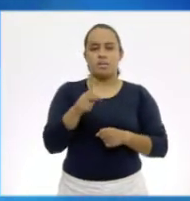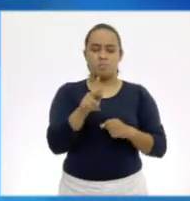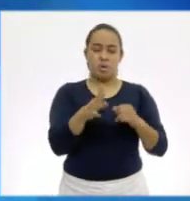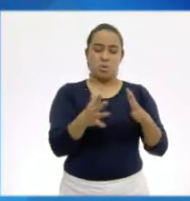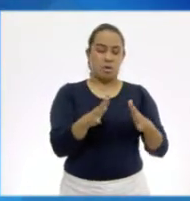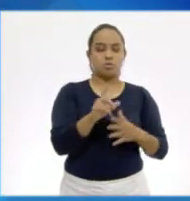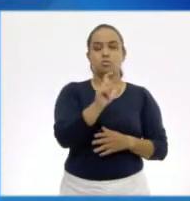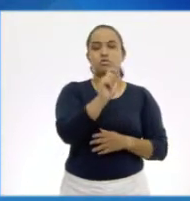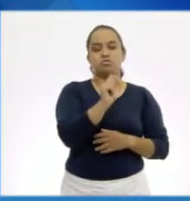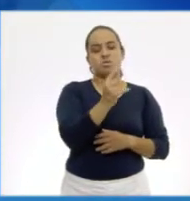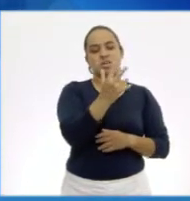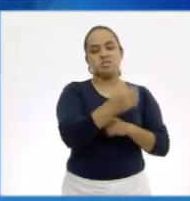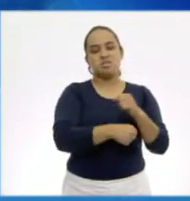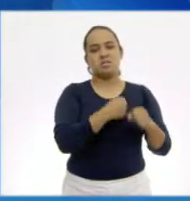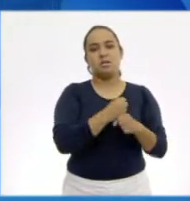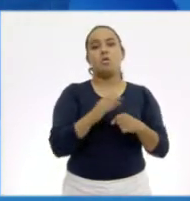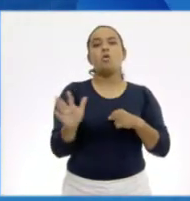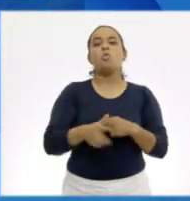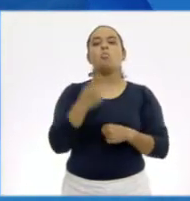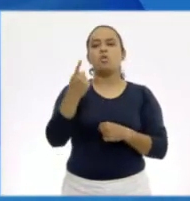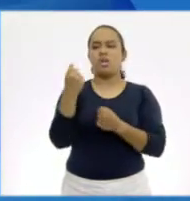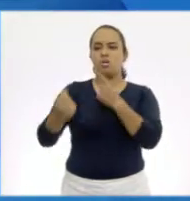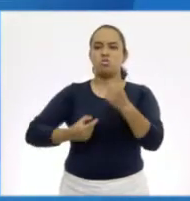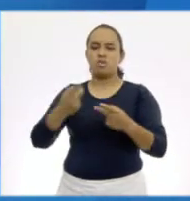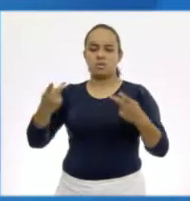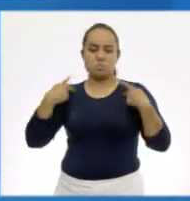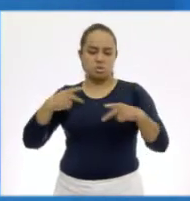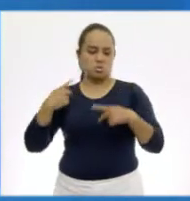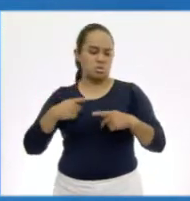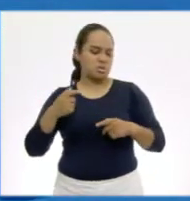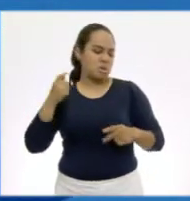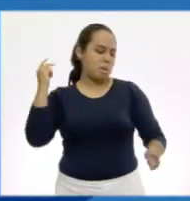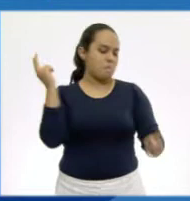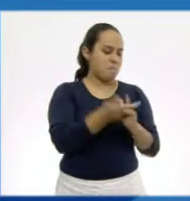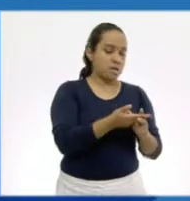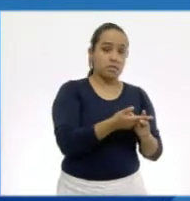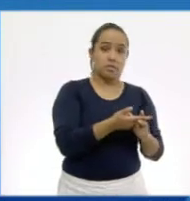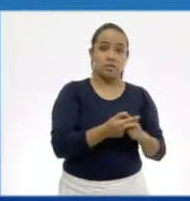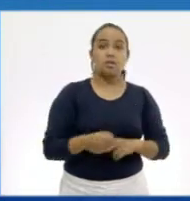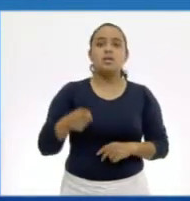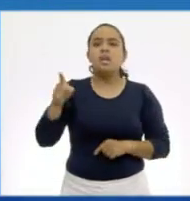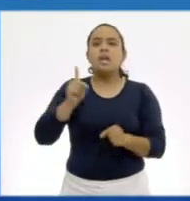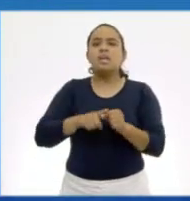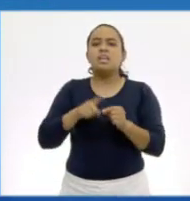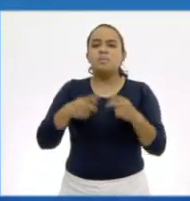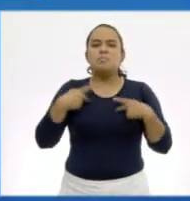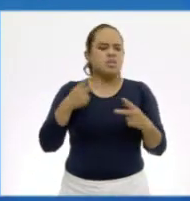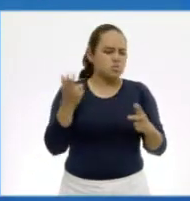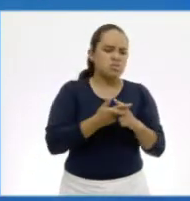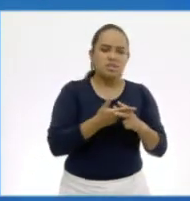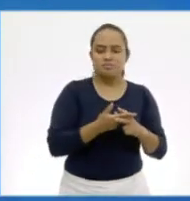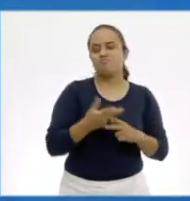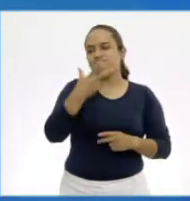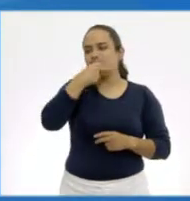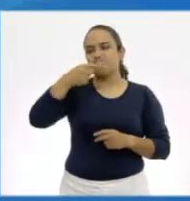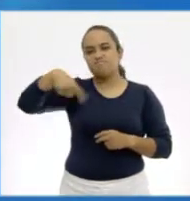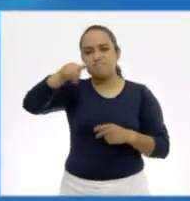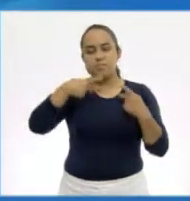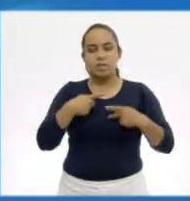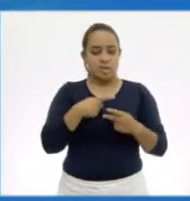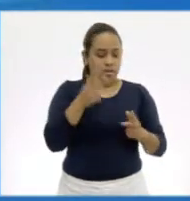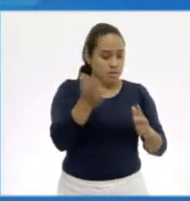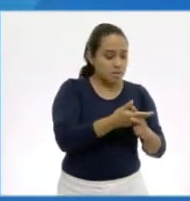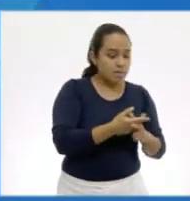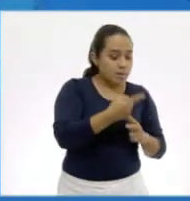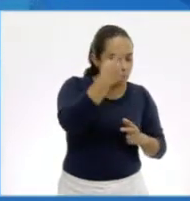vive 25, debido a la casa de la que es objeto. Su mayor depredador es el hombre, quien la sacrifica